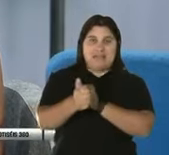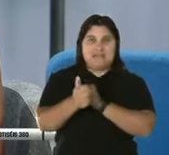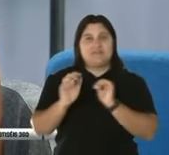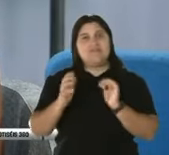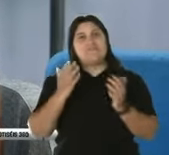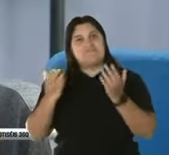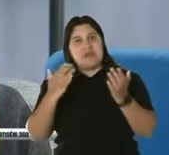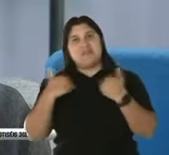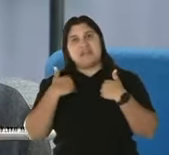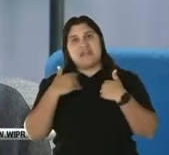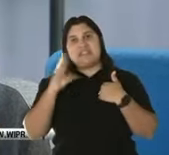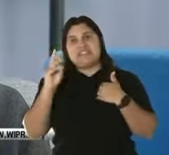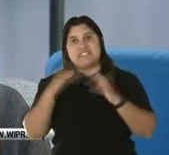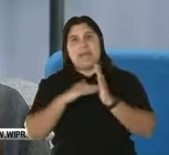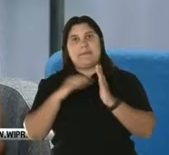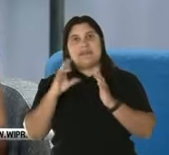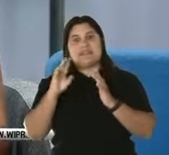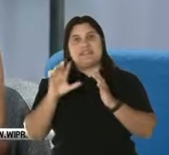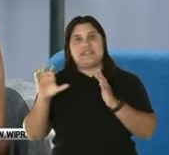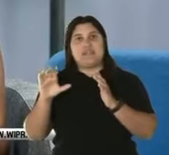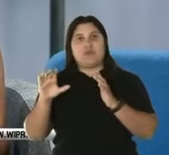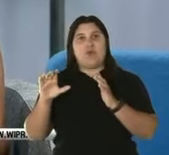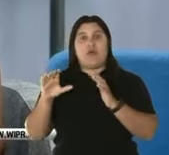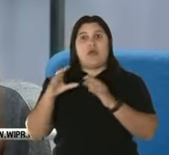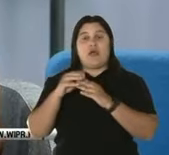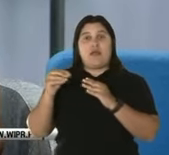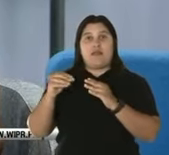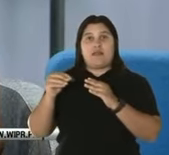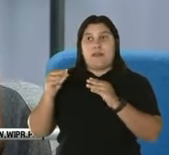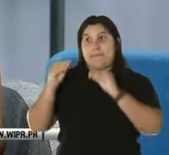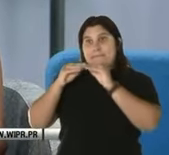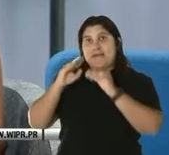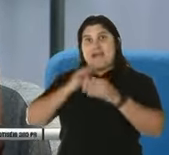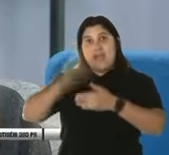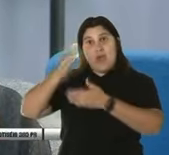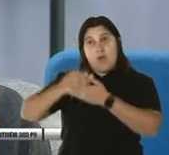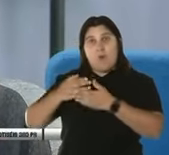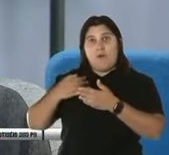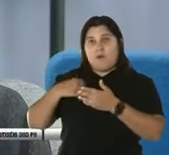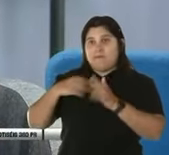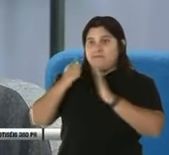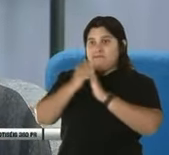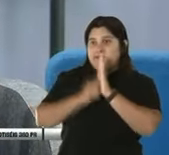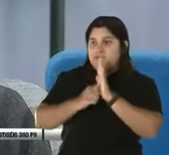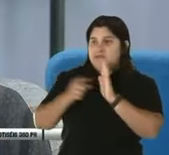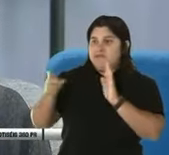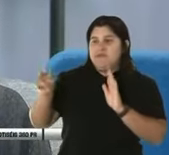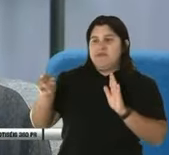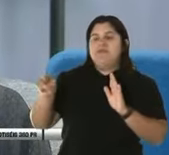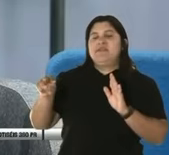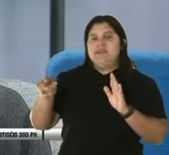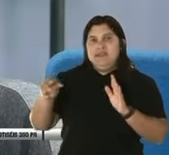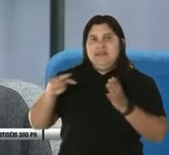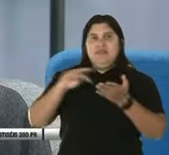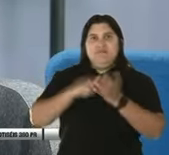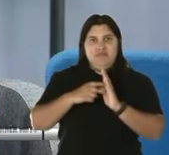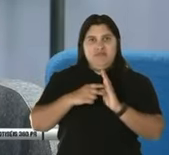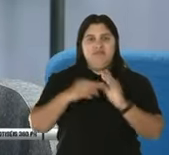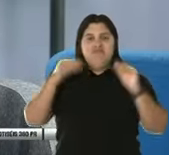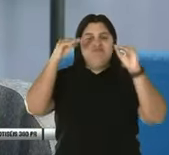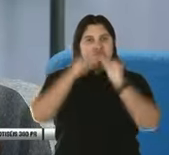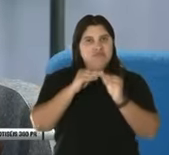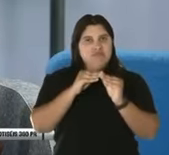ese pudiera recibir los 6.700 dólares mientras más hijos tenga y el estado civil sea casado es más la cantidad que va